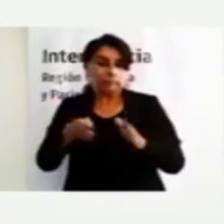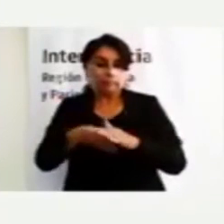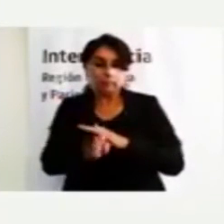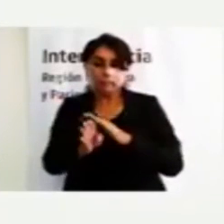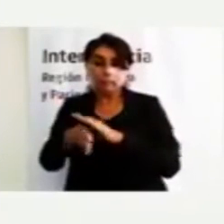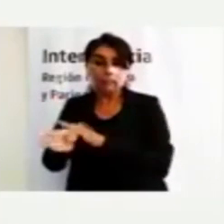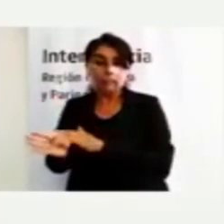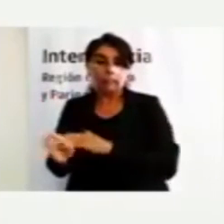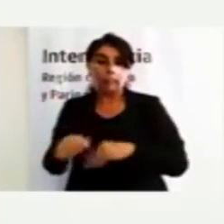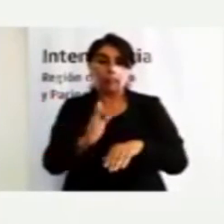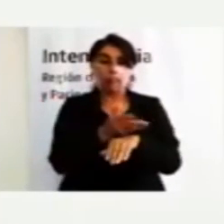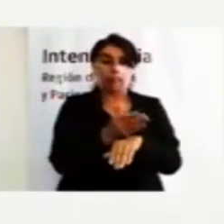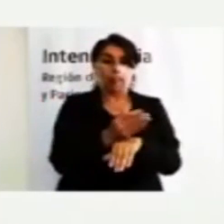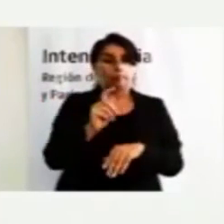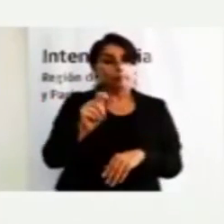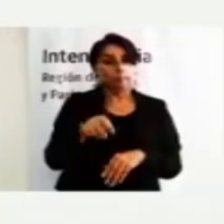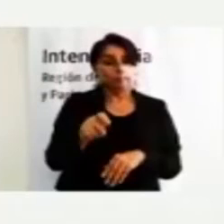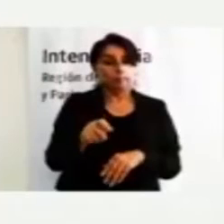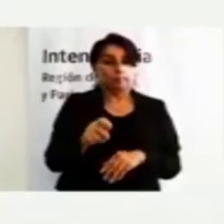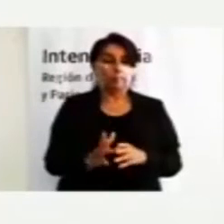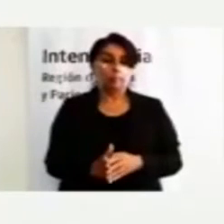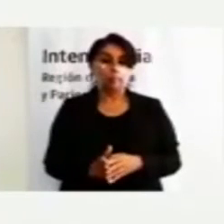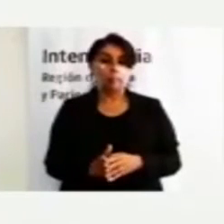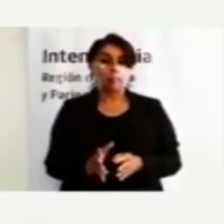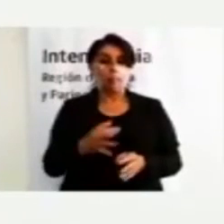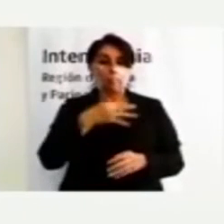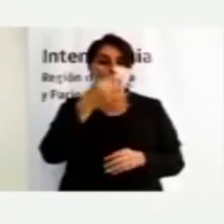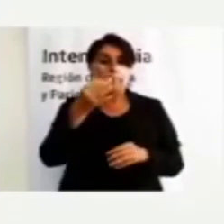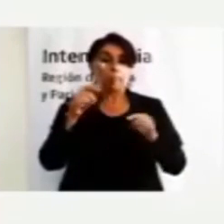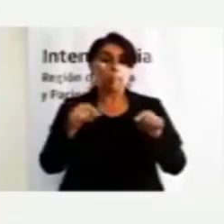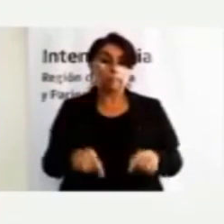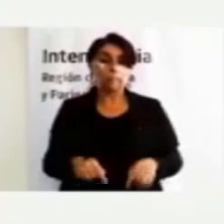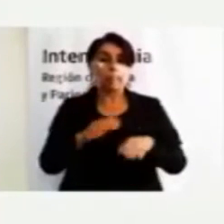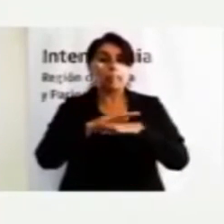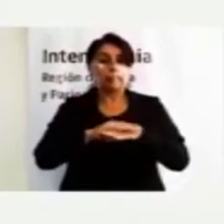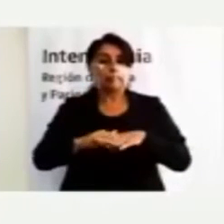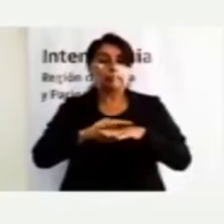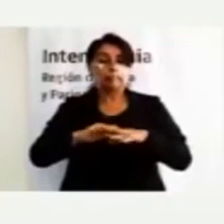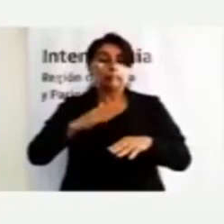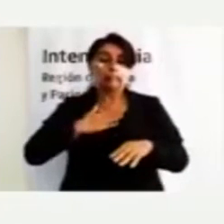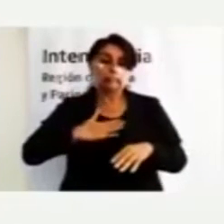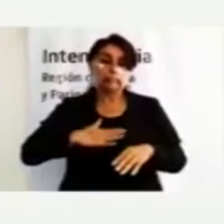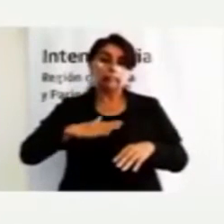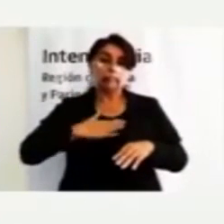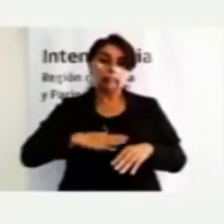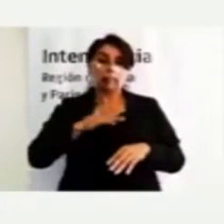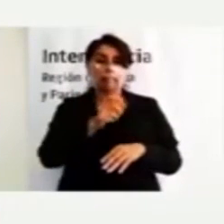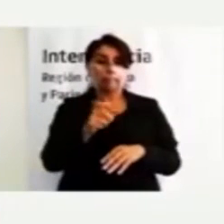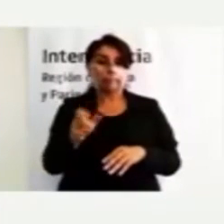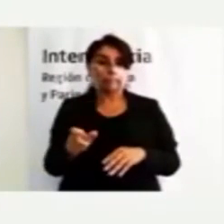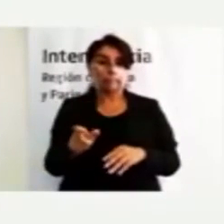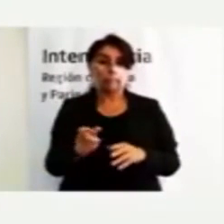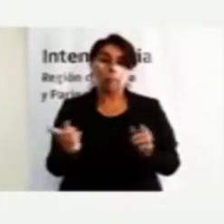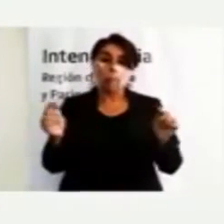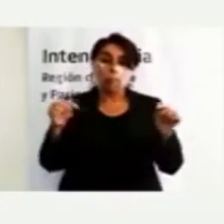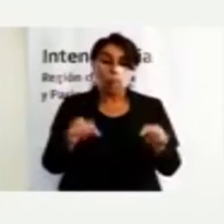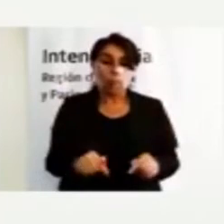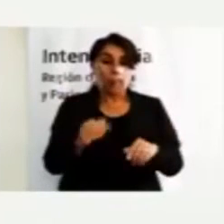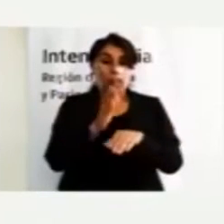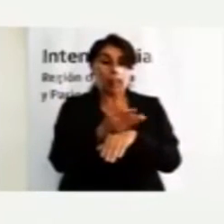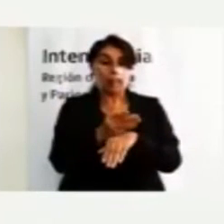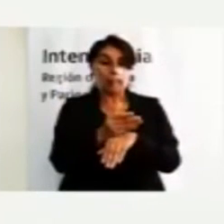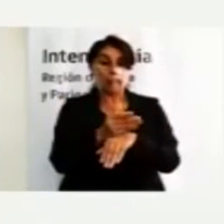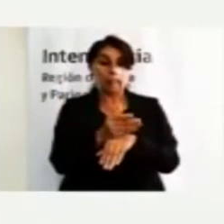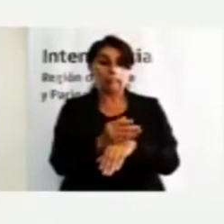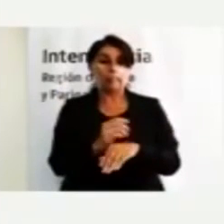los ariqueños y parinacotenses. Digo esto para la tranquilidad de las personas. Hoy Arica se